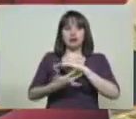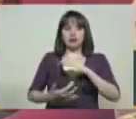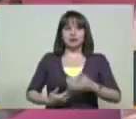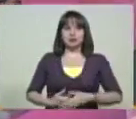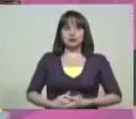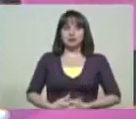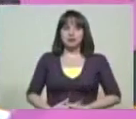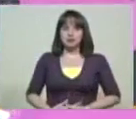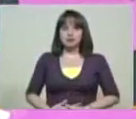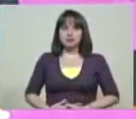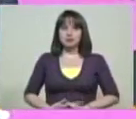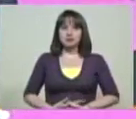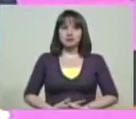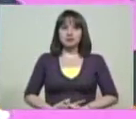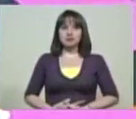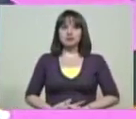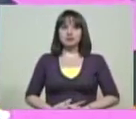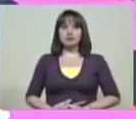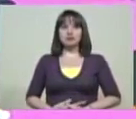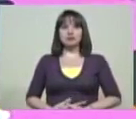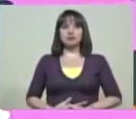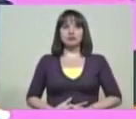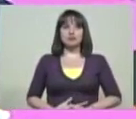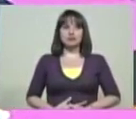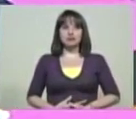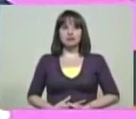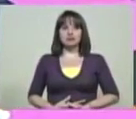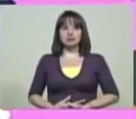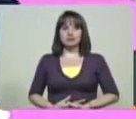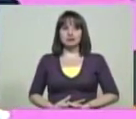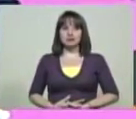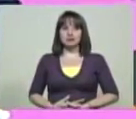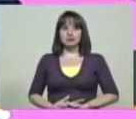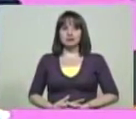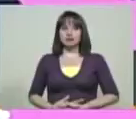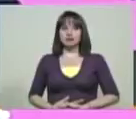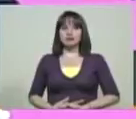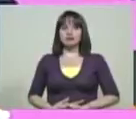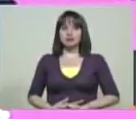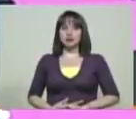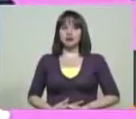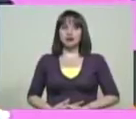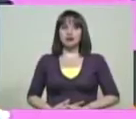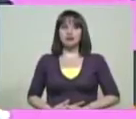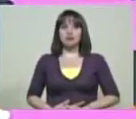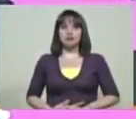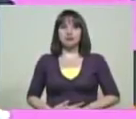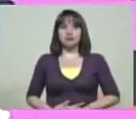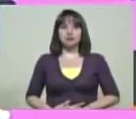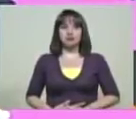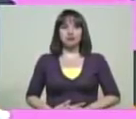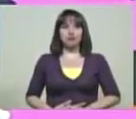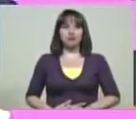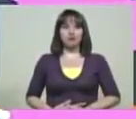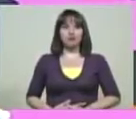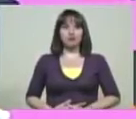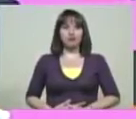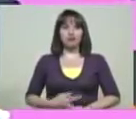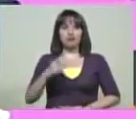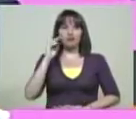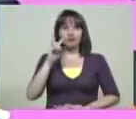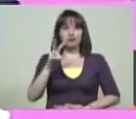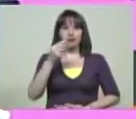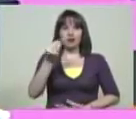se fue la luz en el hotel ni en ningún lugar aquí pero alguien quiso decir estamos pendientes de